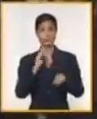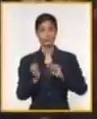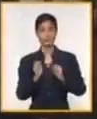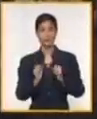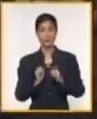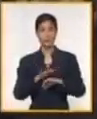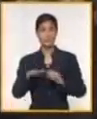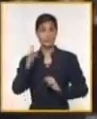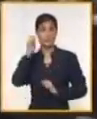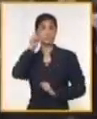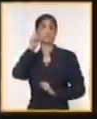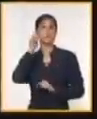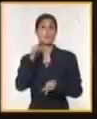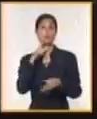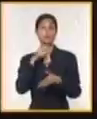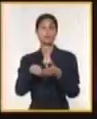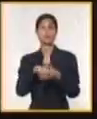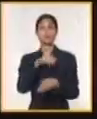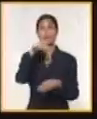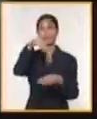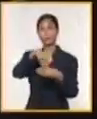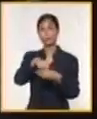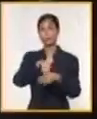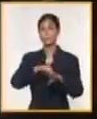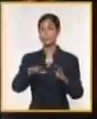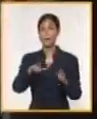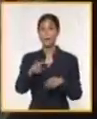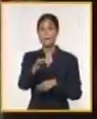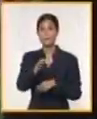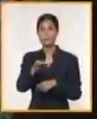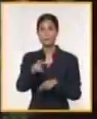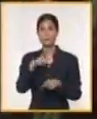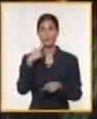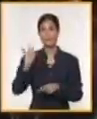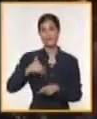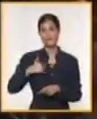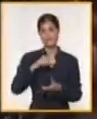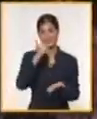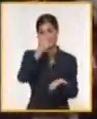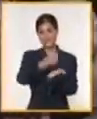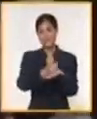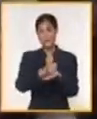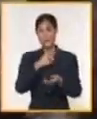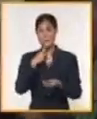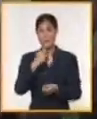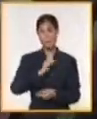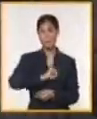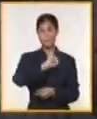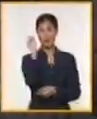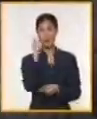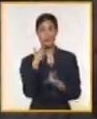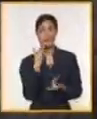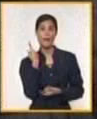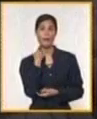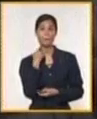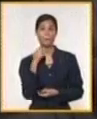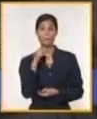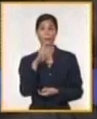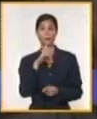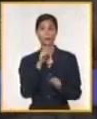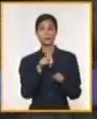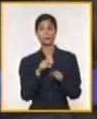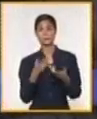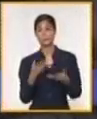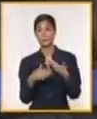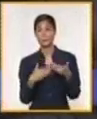ser candidata a una diputación en la provincia de Buenos Aires y de ganar habría obtenido 4 años de fuero. Lo que sí hay es